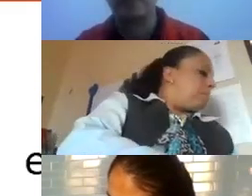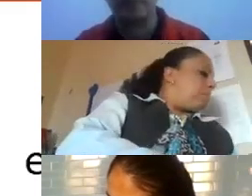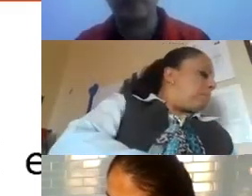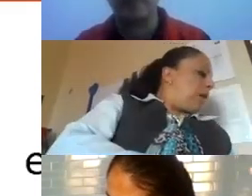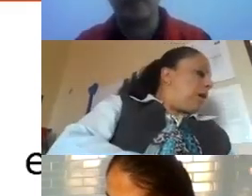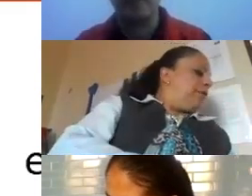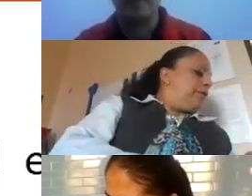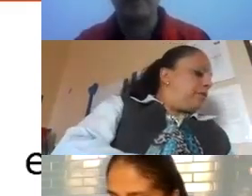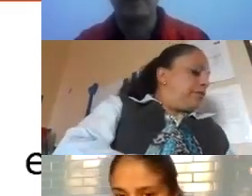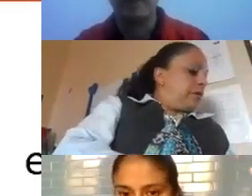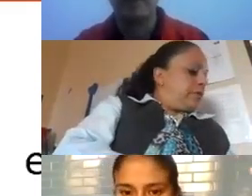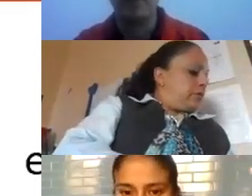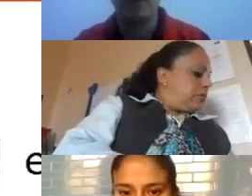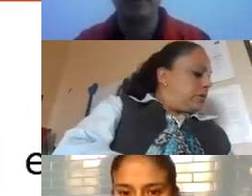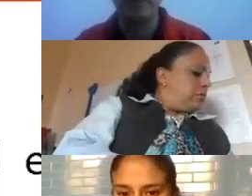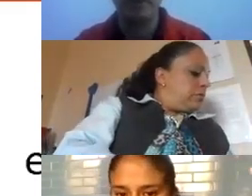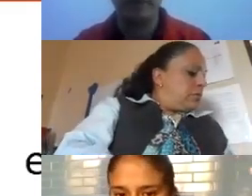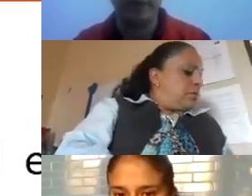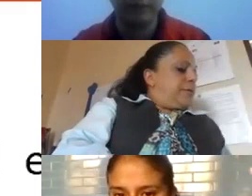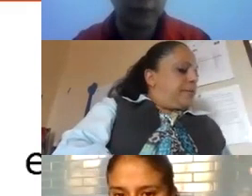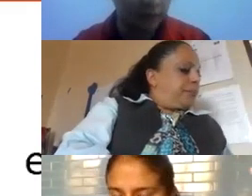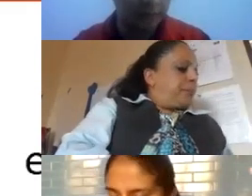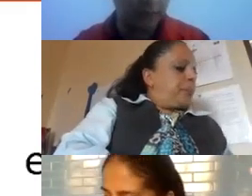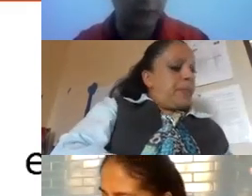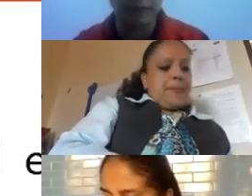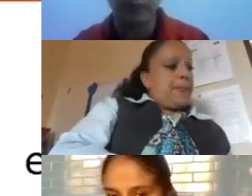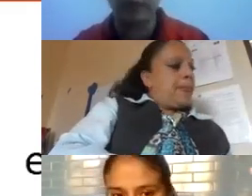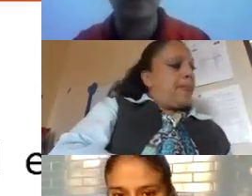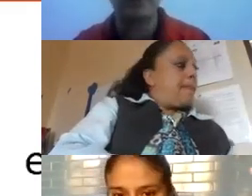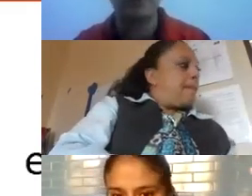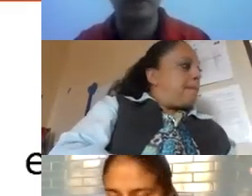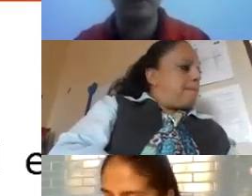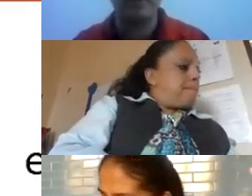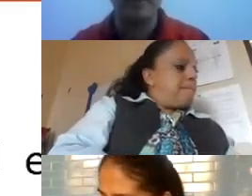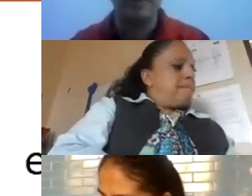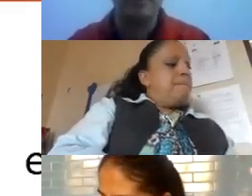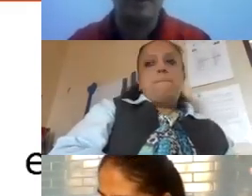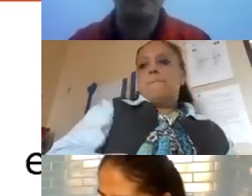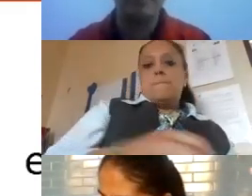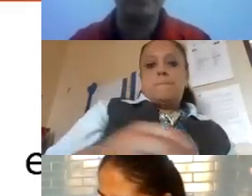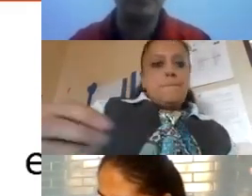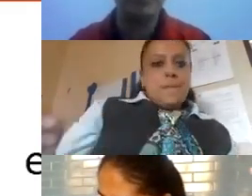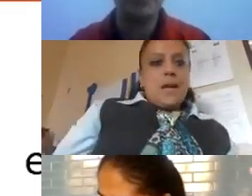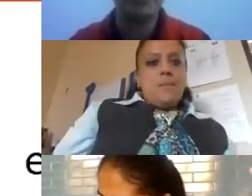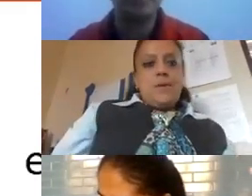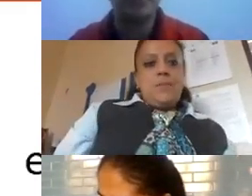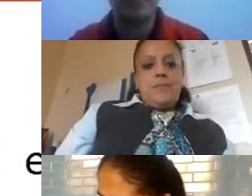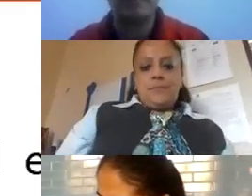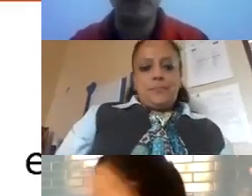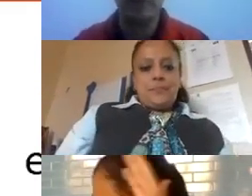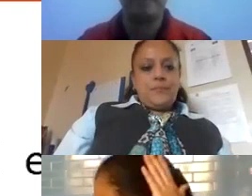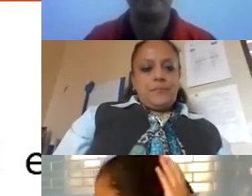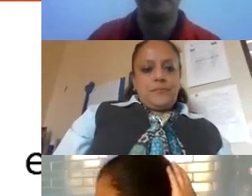¿no? Exactamente. Lo que comenta la compañera también son puntos muy importantes a considerar al momento de nosotros atender